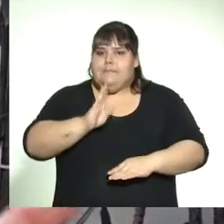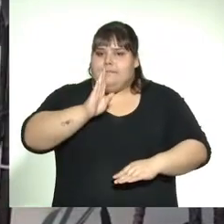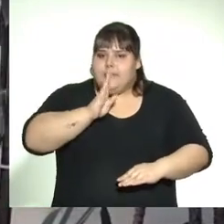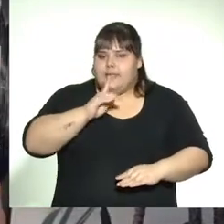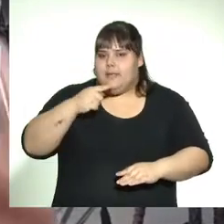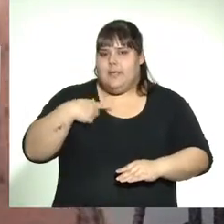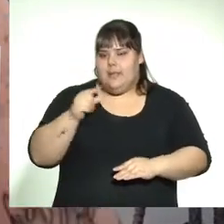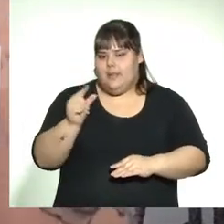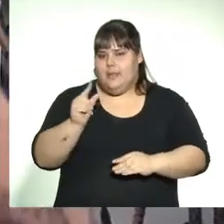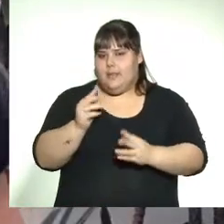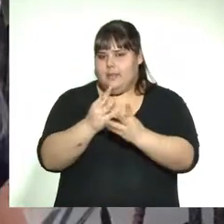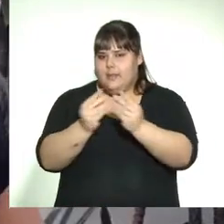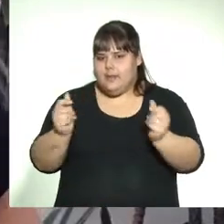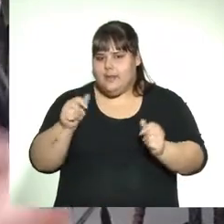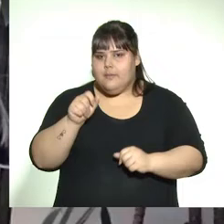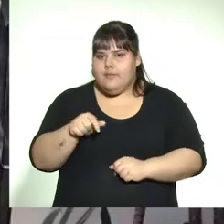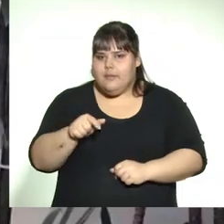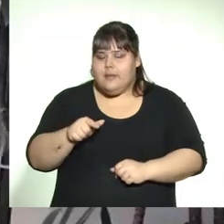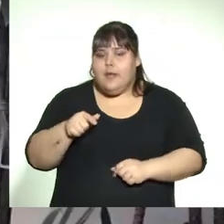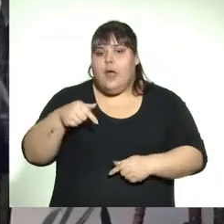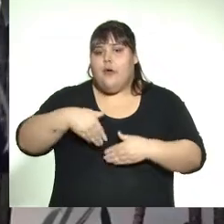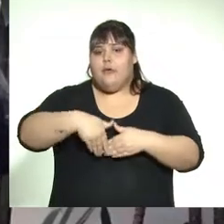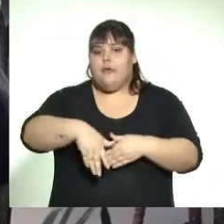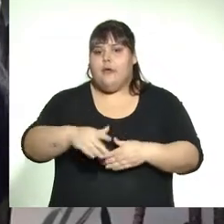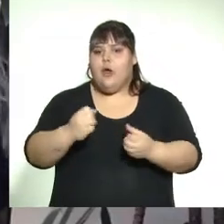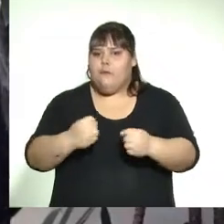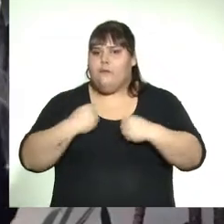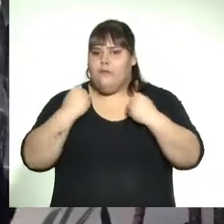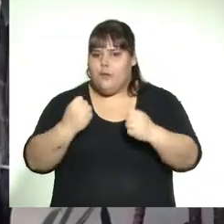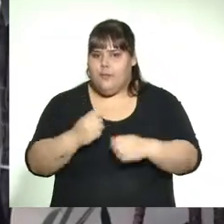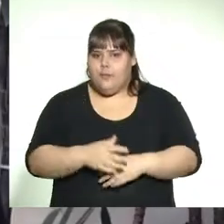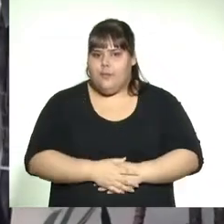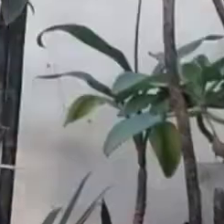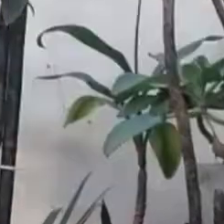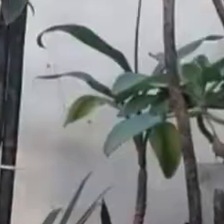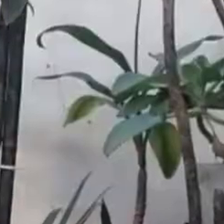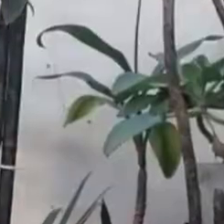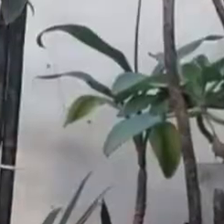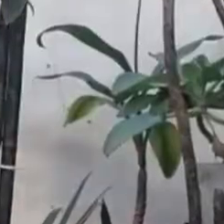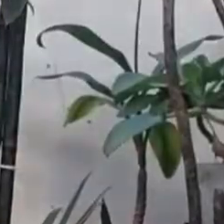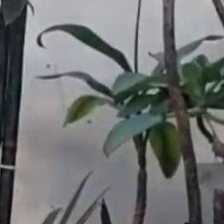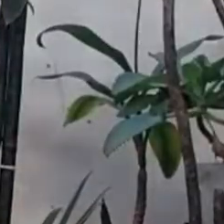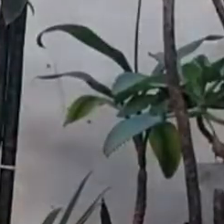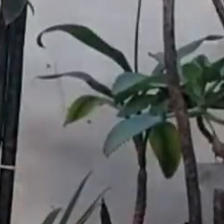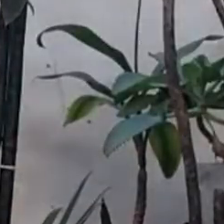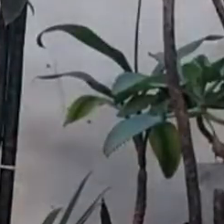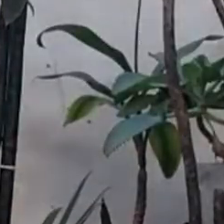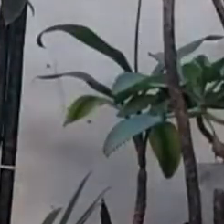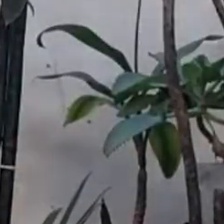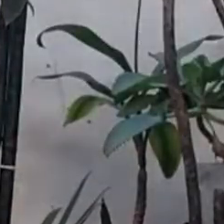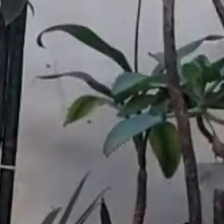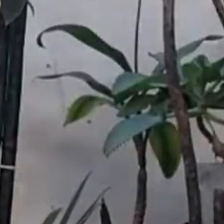ya saldremos de esta situación. Mientras tanto, a ponerle garra y corazón. Vamos.